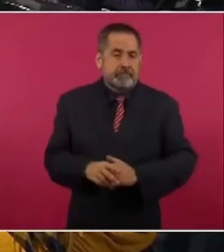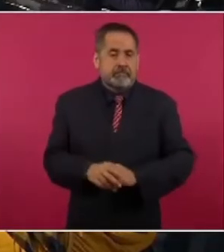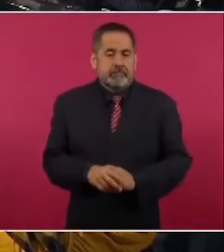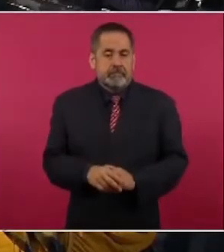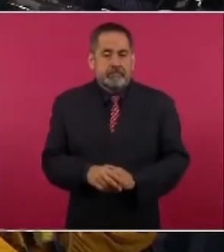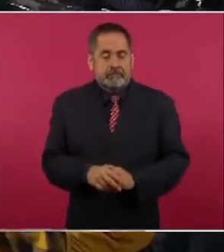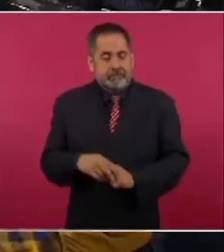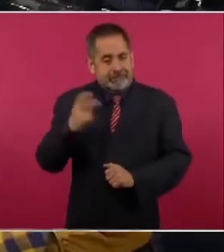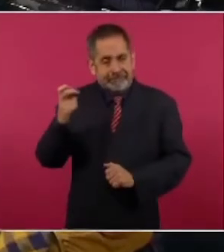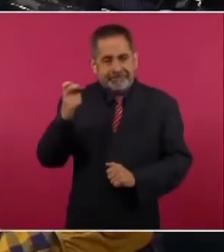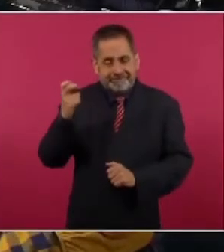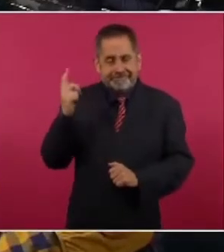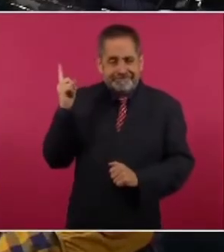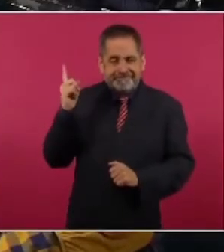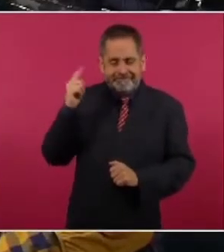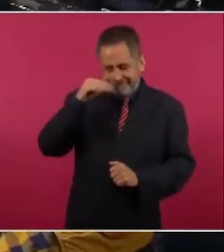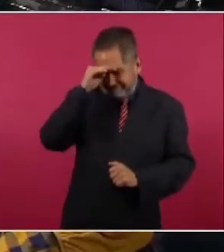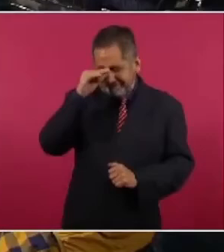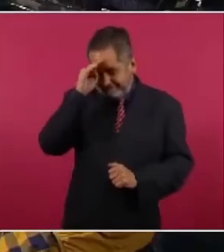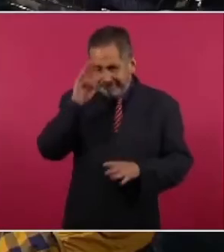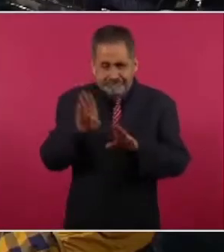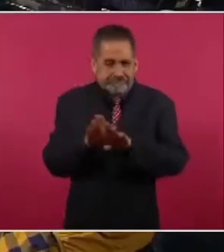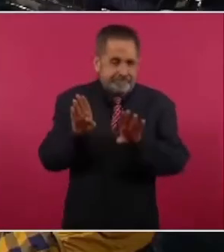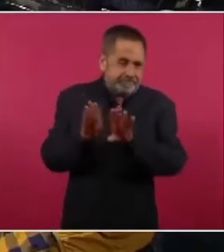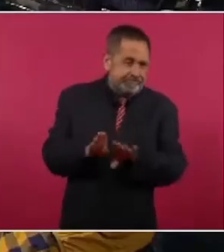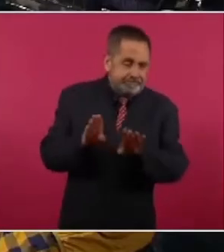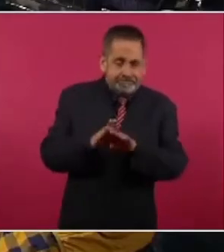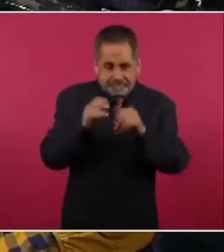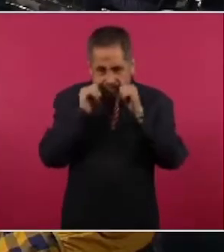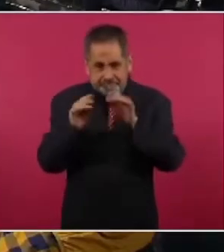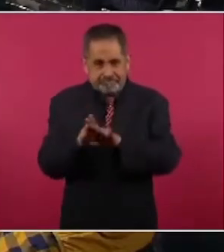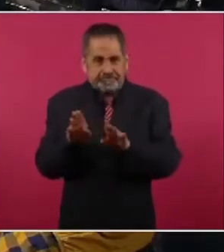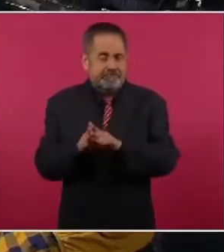que es lo que se está atendiendo.